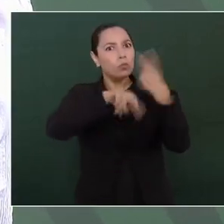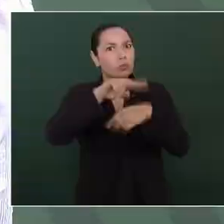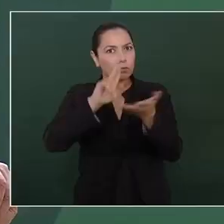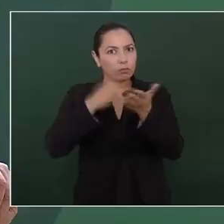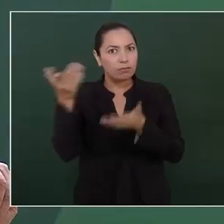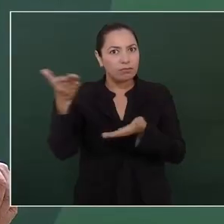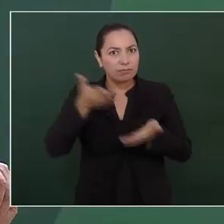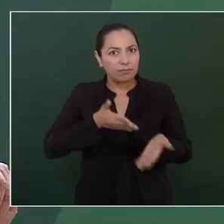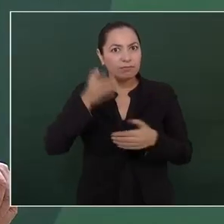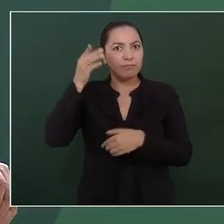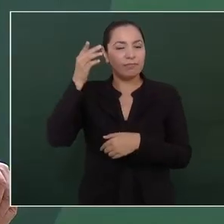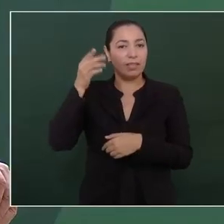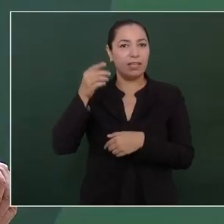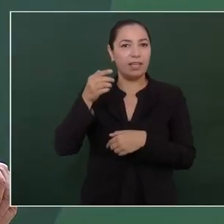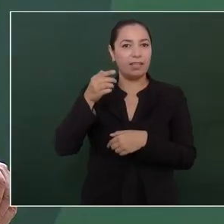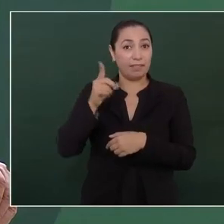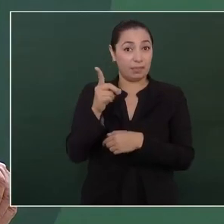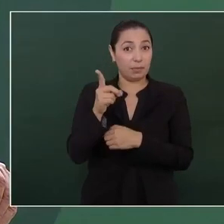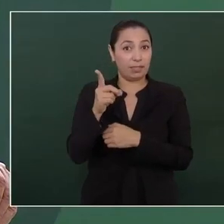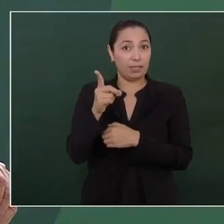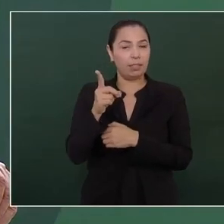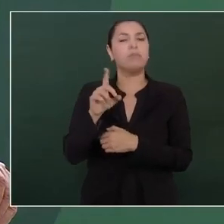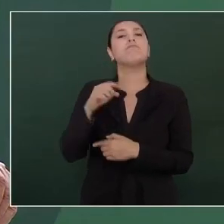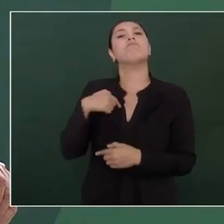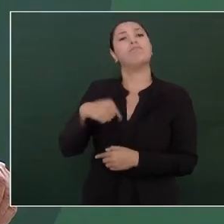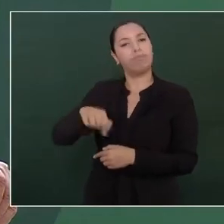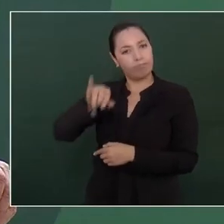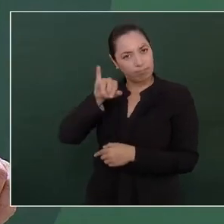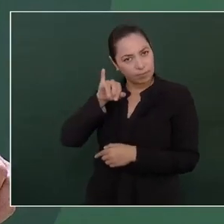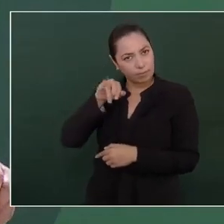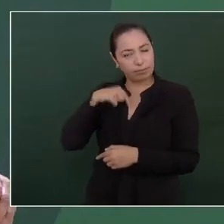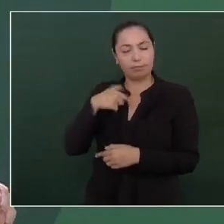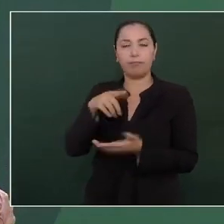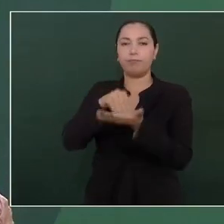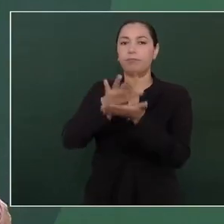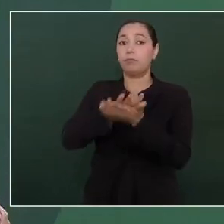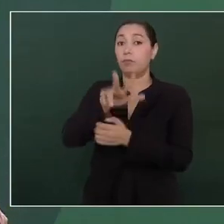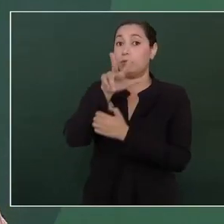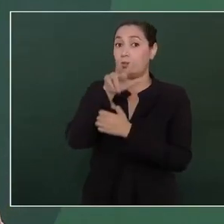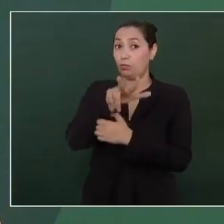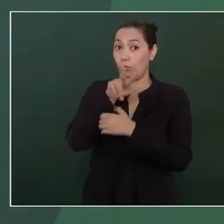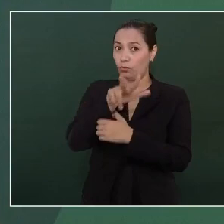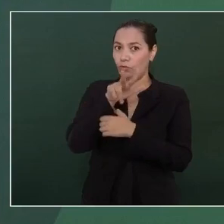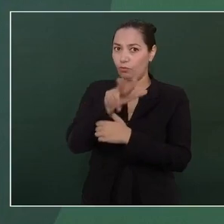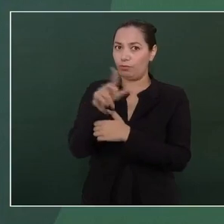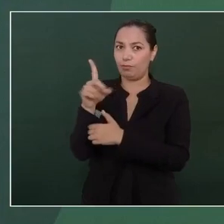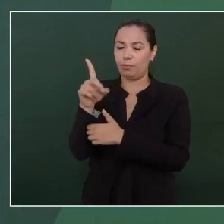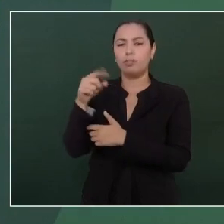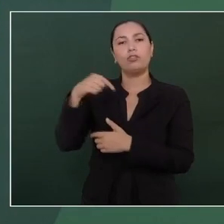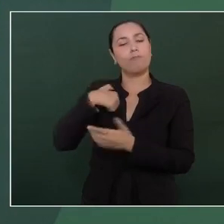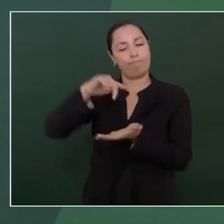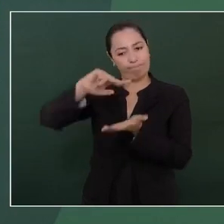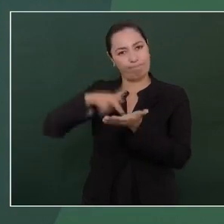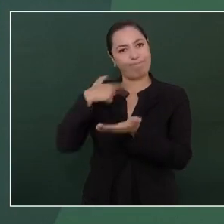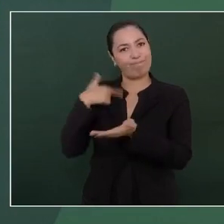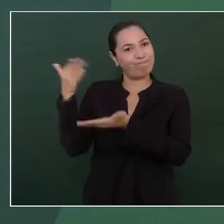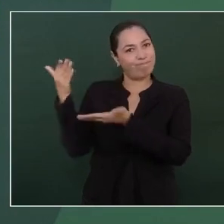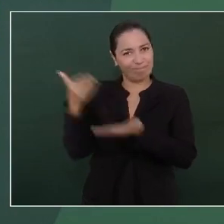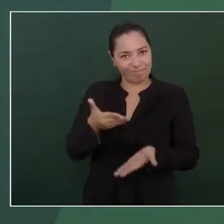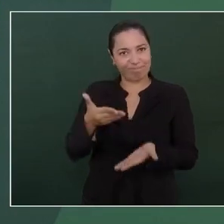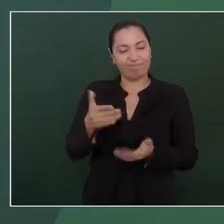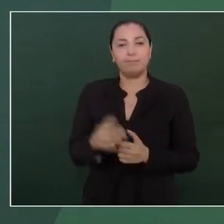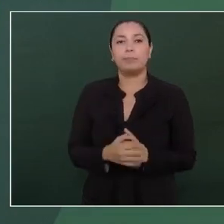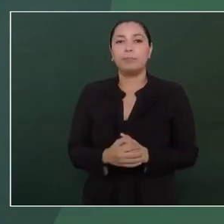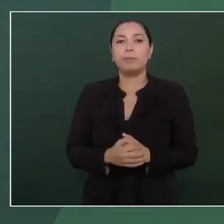Regresa a Sinaloa en diciembre. Sí, el 18 de diciembre estoy de nuevo. Ajá.